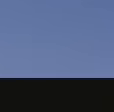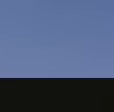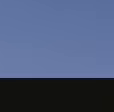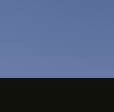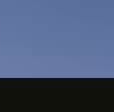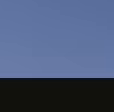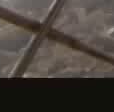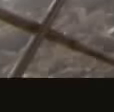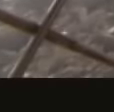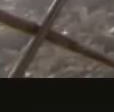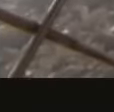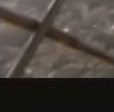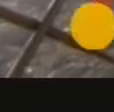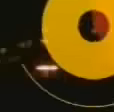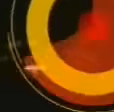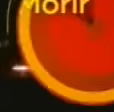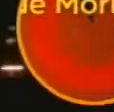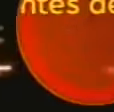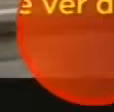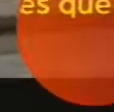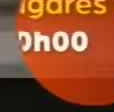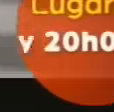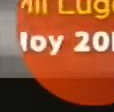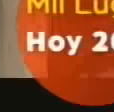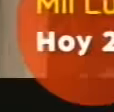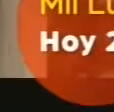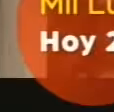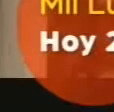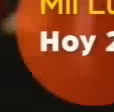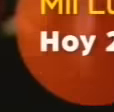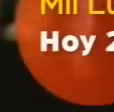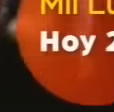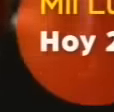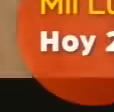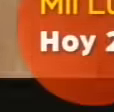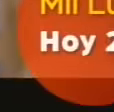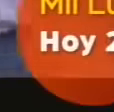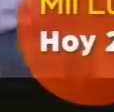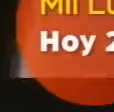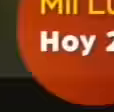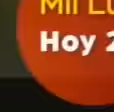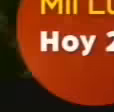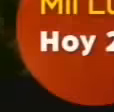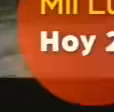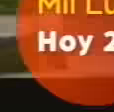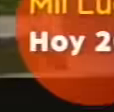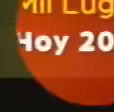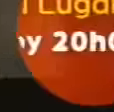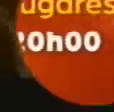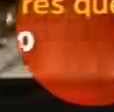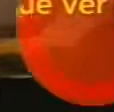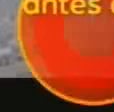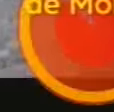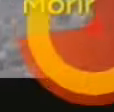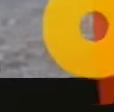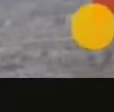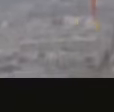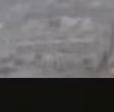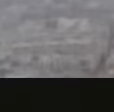conoce francia y mi lugar es que ver antes de morir hoy 20 horas